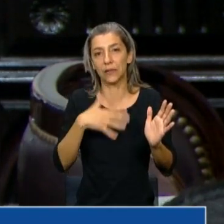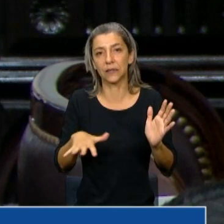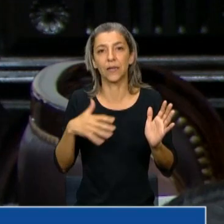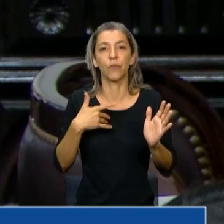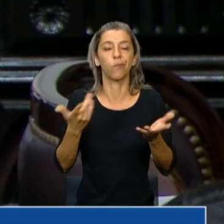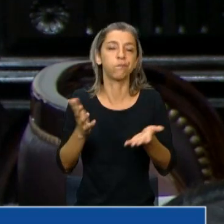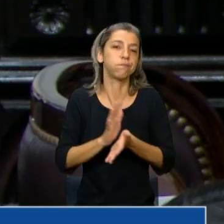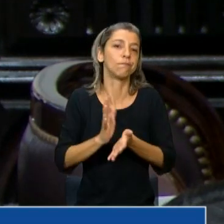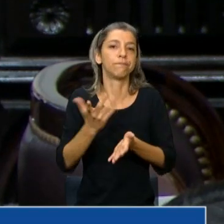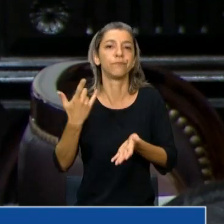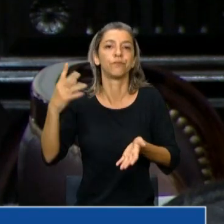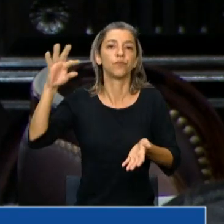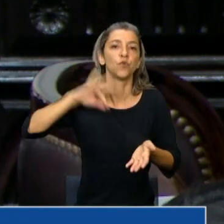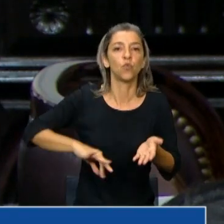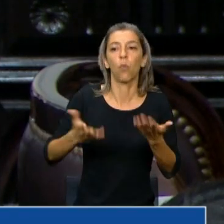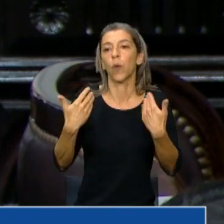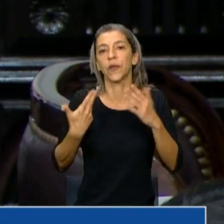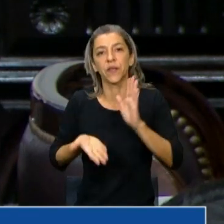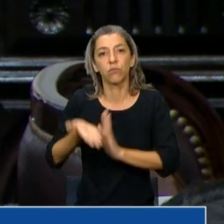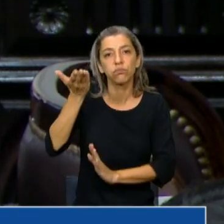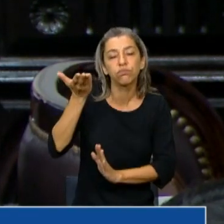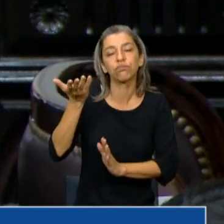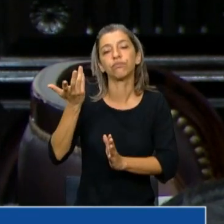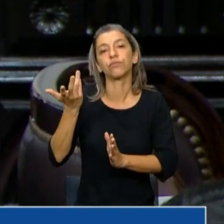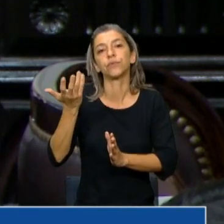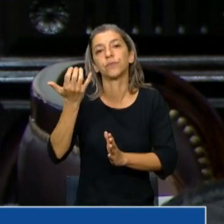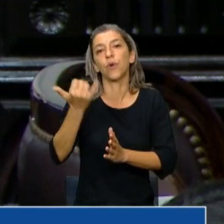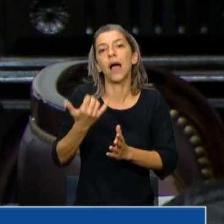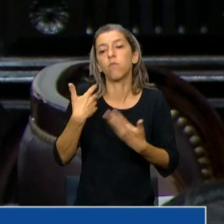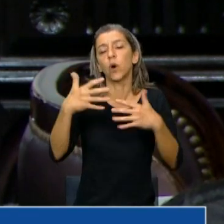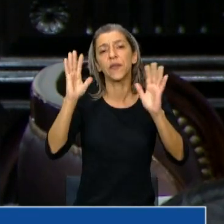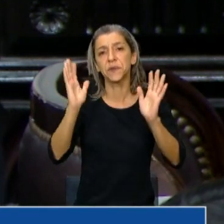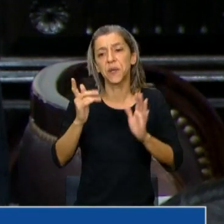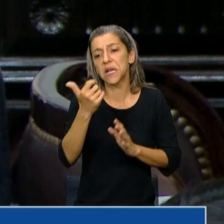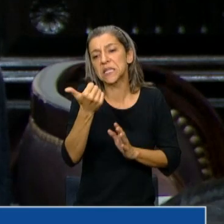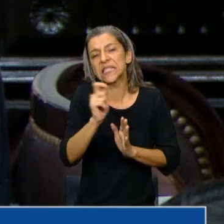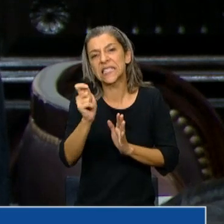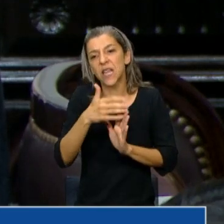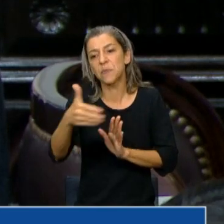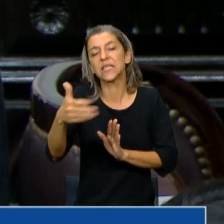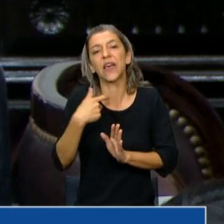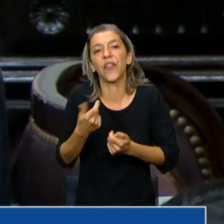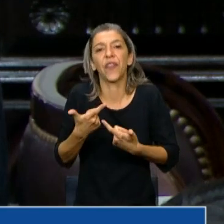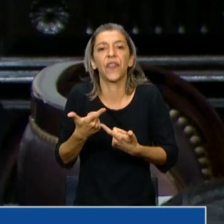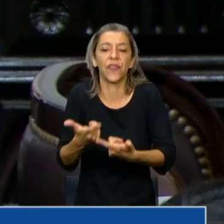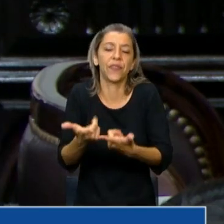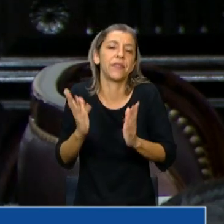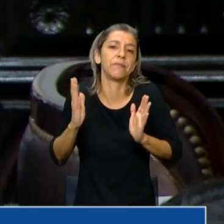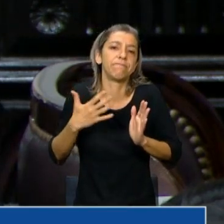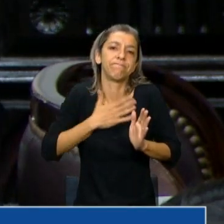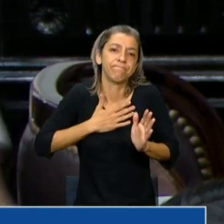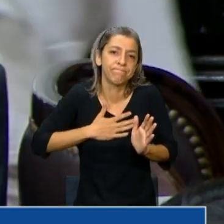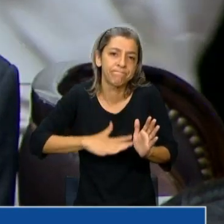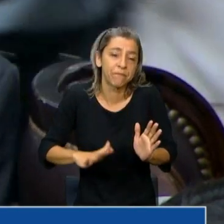de paritarias, de la posibilidad de una mejora salarial y que esos 6 meses te permiten tener mayor tranquilidad. Algo que a mí me